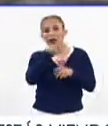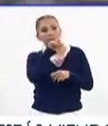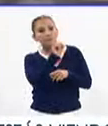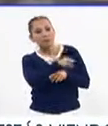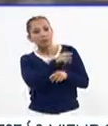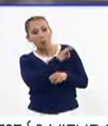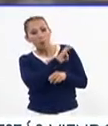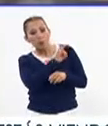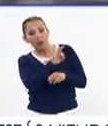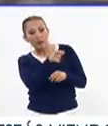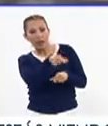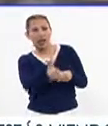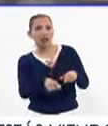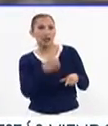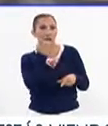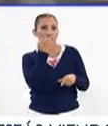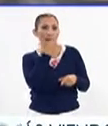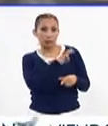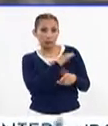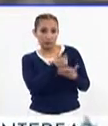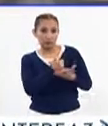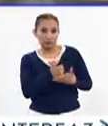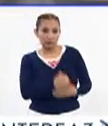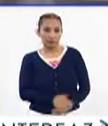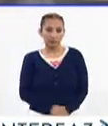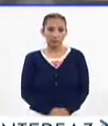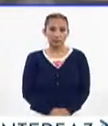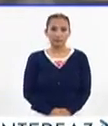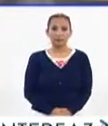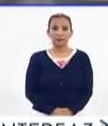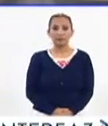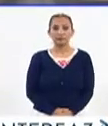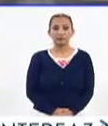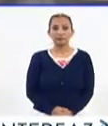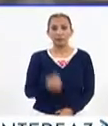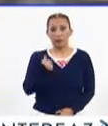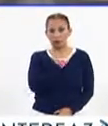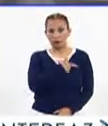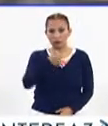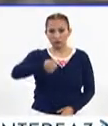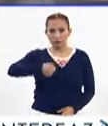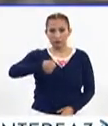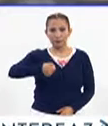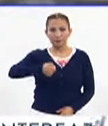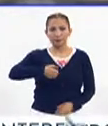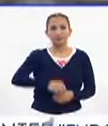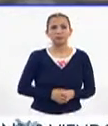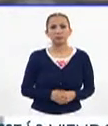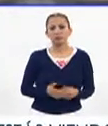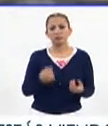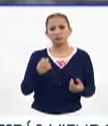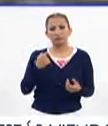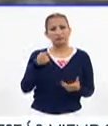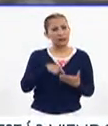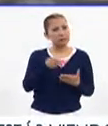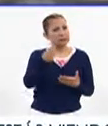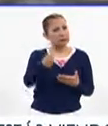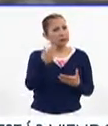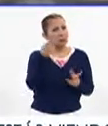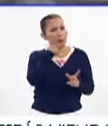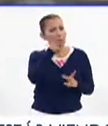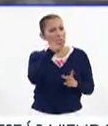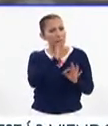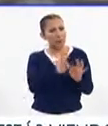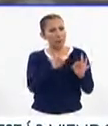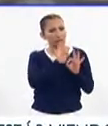propia capacidad de respuesta de las escuelas. Claro. Me da mucho gusto saludarla, maestra. Creo que acaba de dar esta